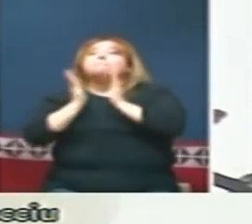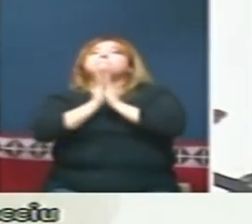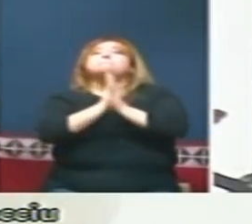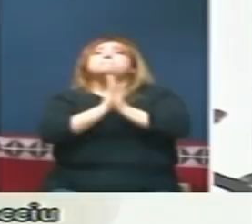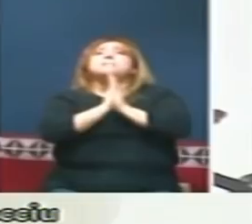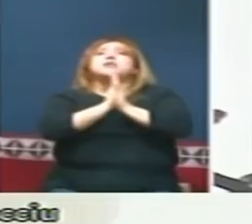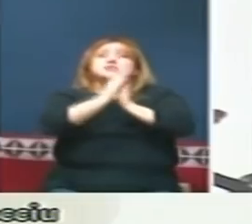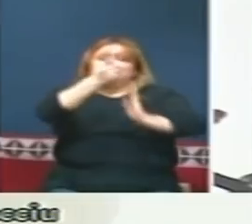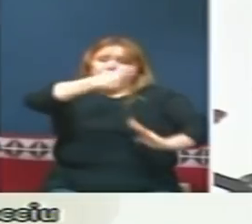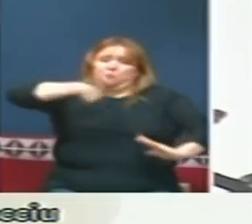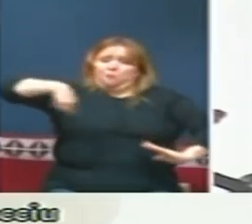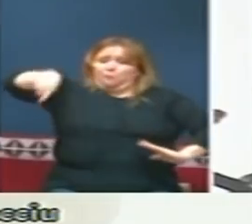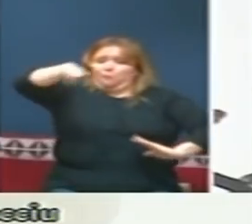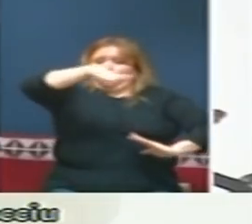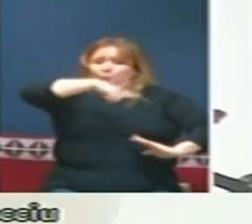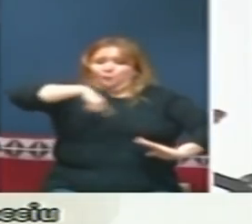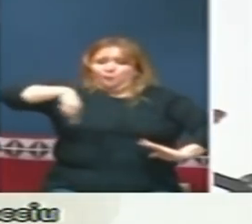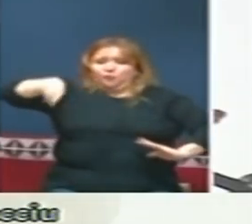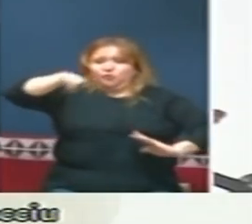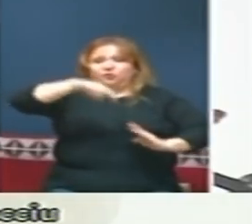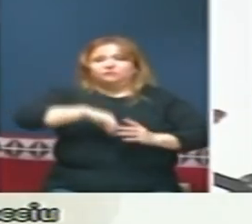nosotros.